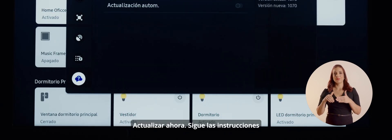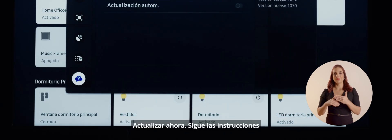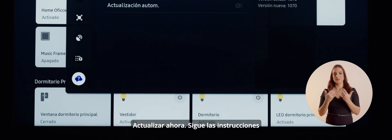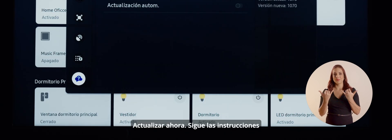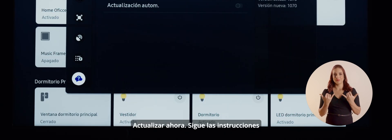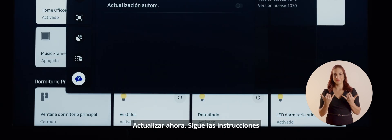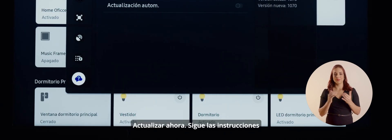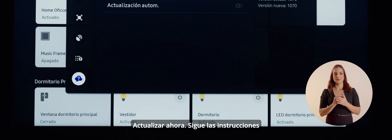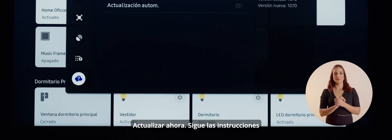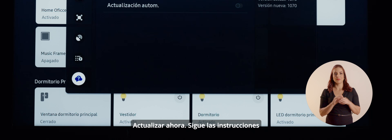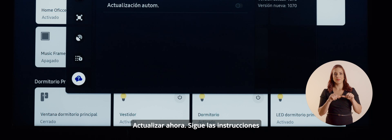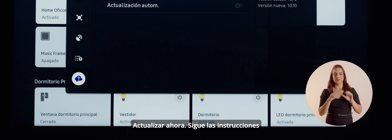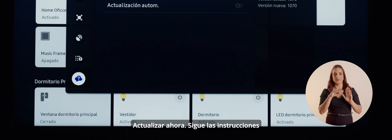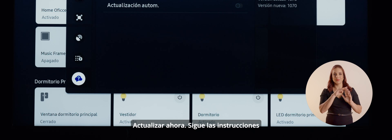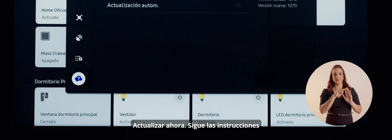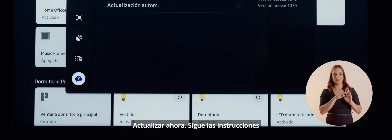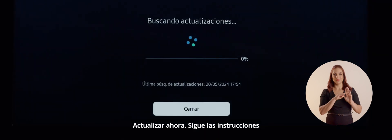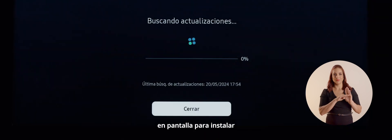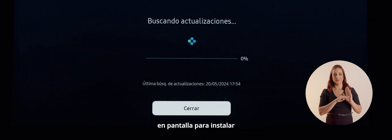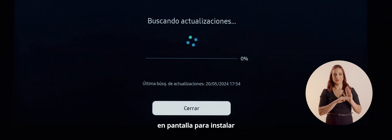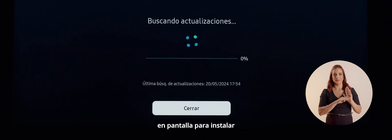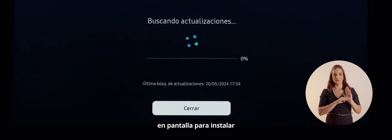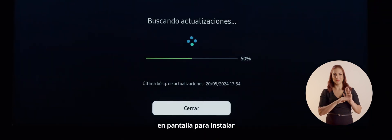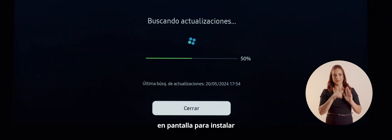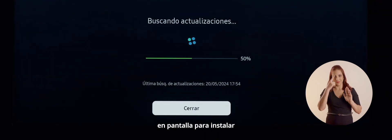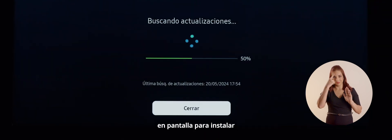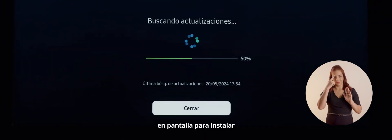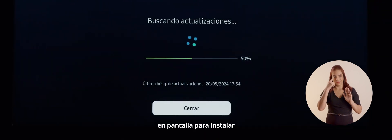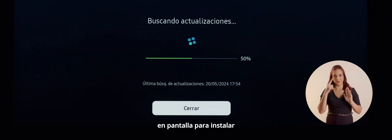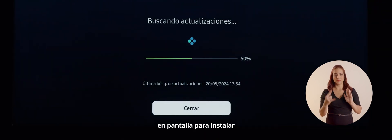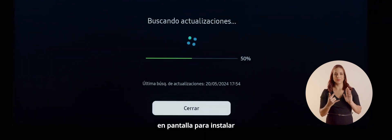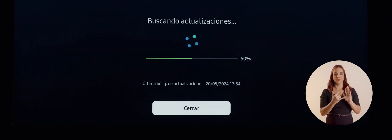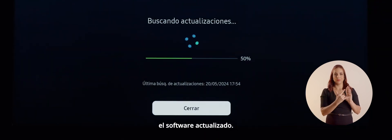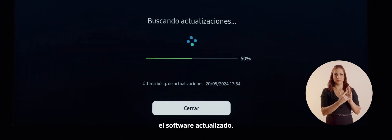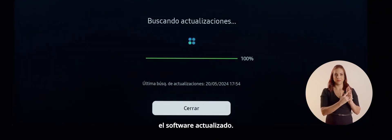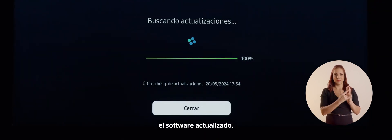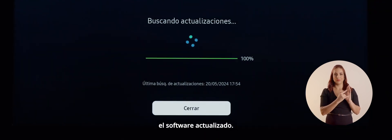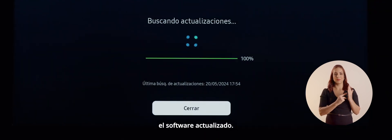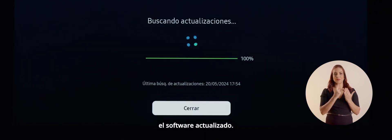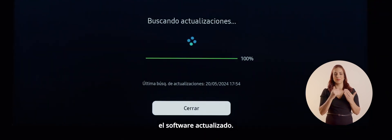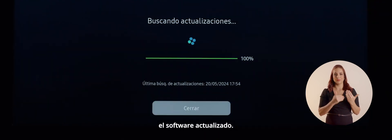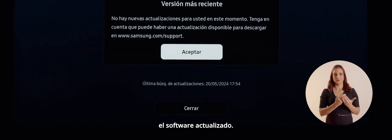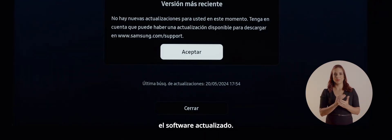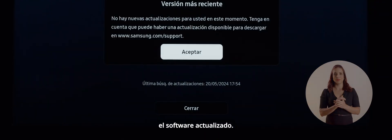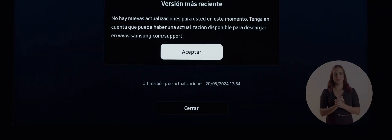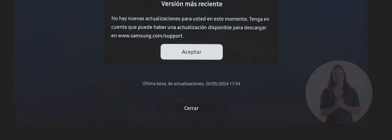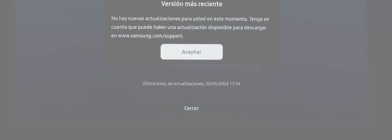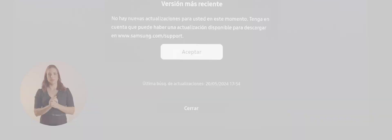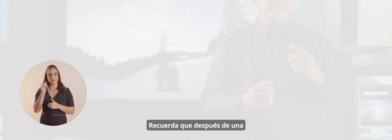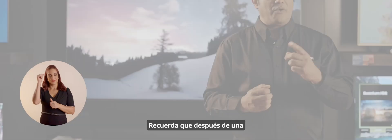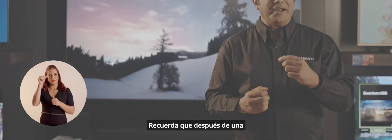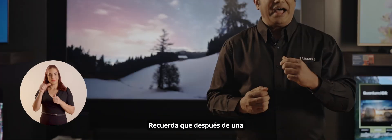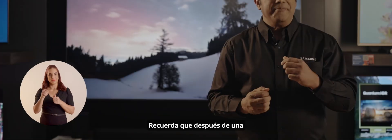Actualizar ahora. Sigue las instrucciones en pantalla para instalar el software actualizado.